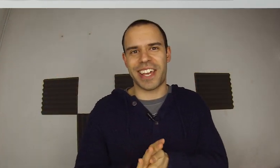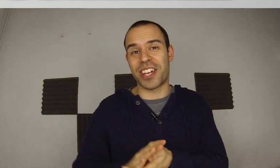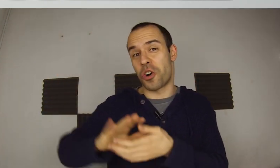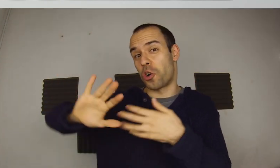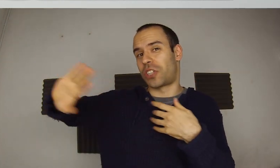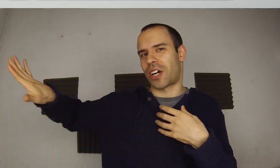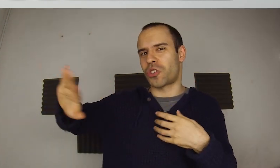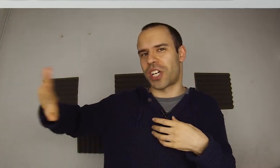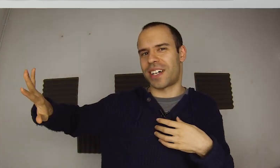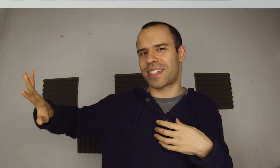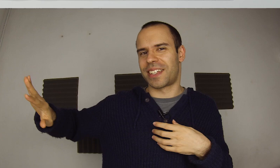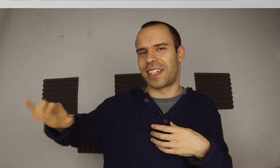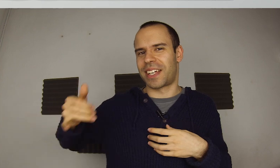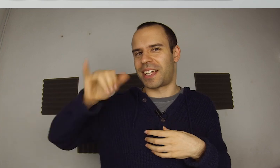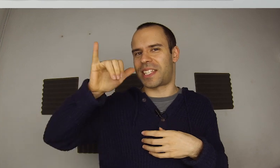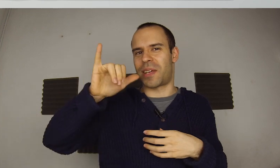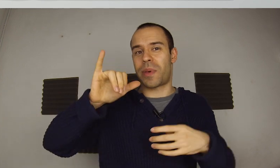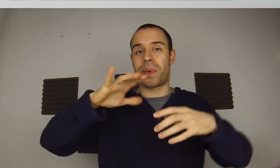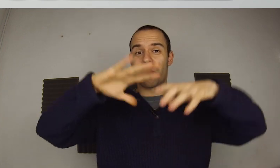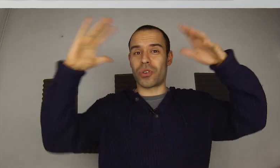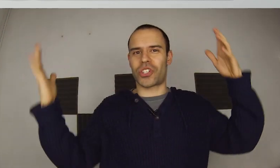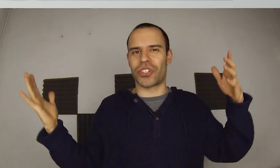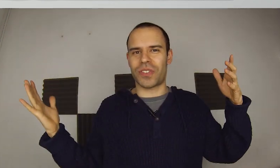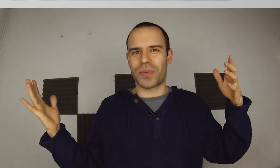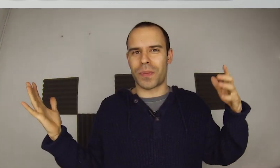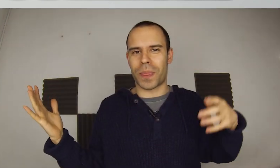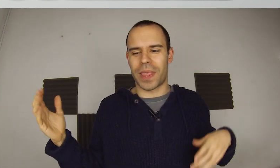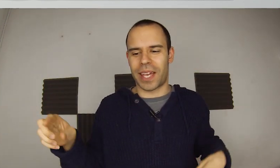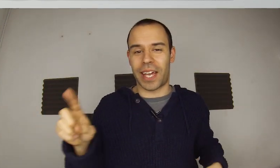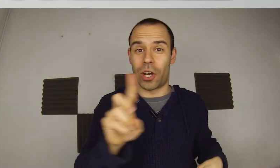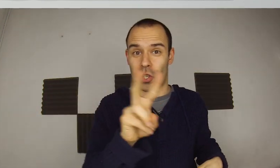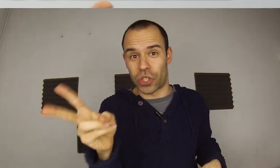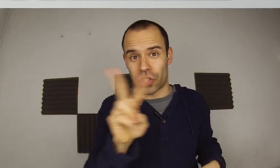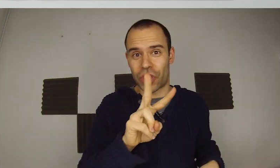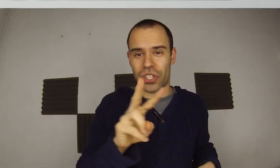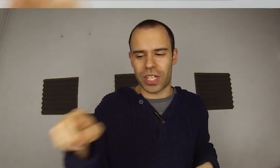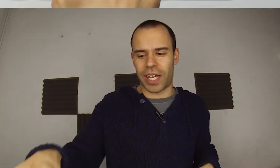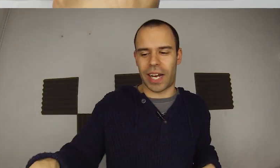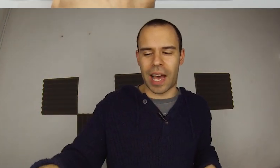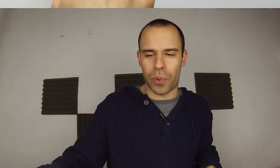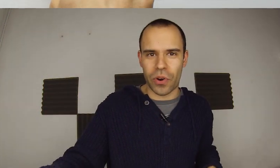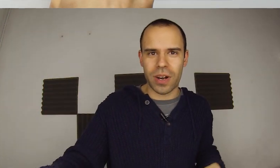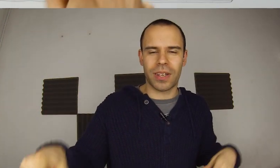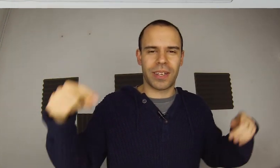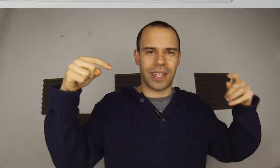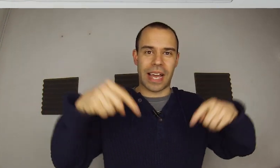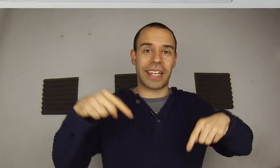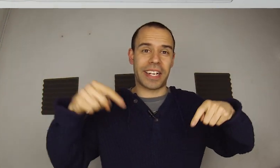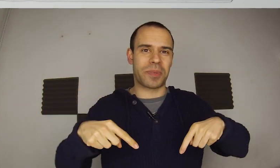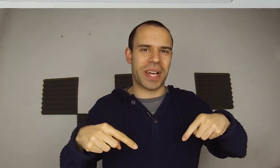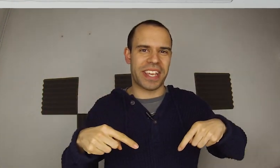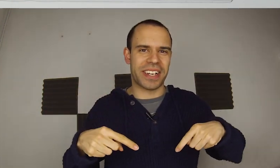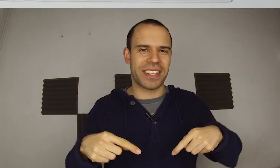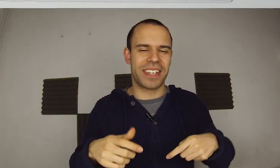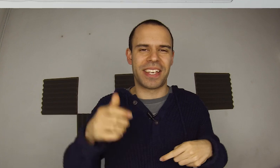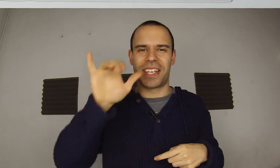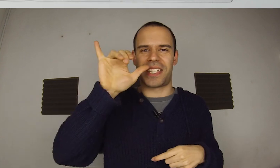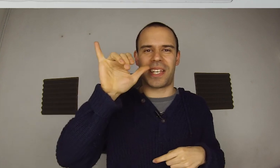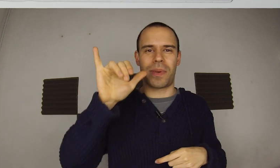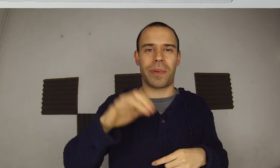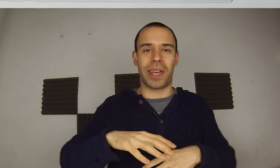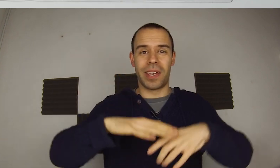y hay otra cosa que se bebe mucho en los dos en japón y aquí en españa